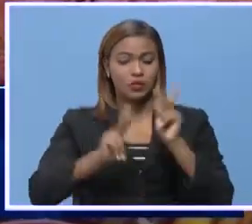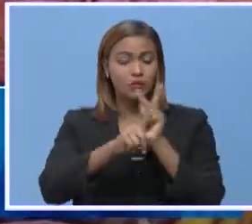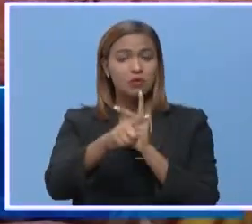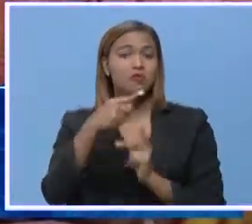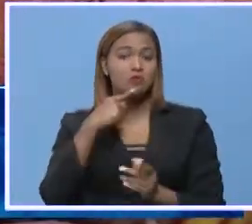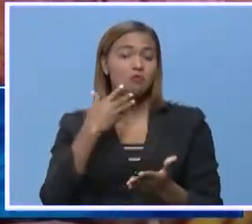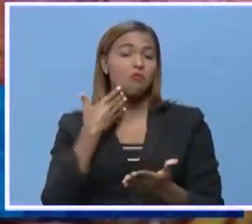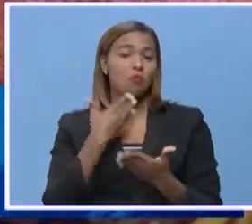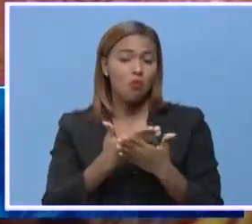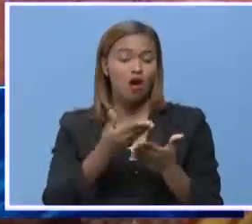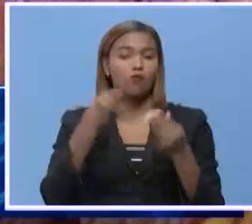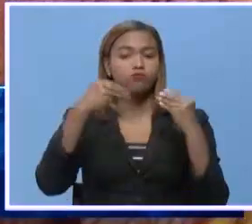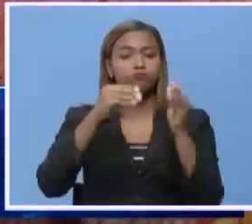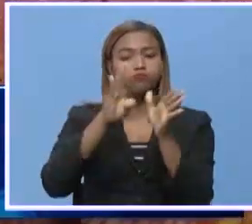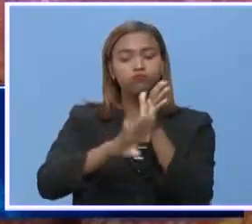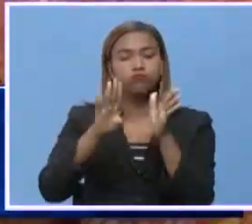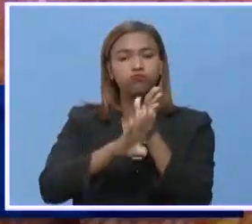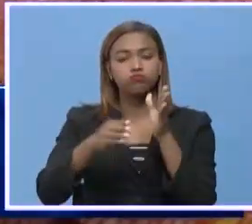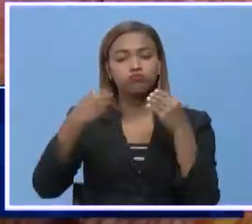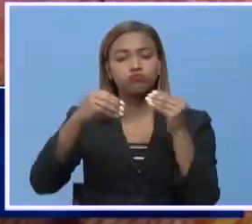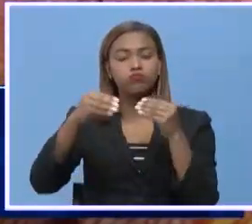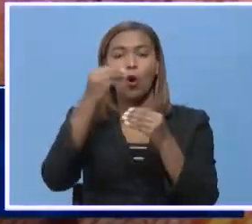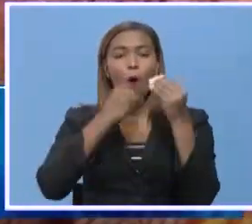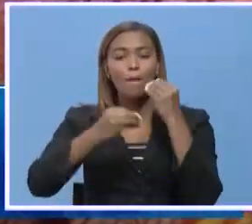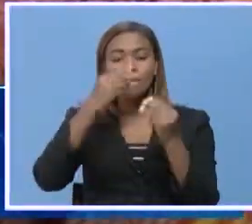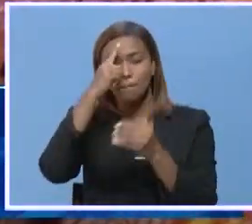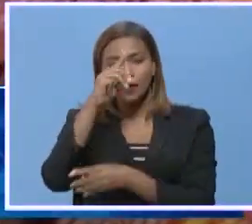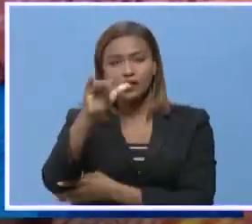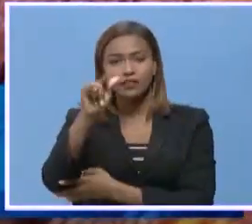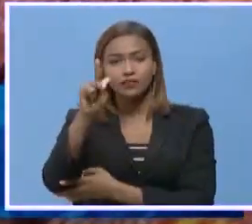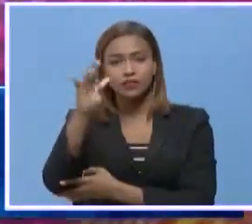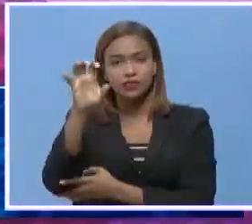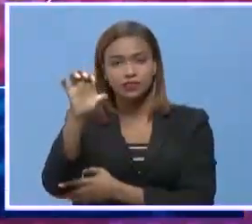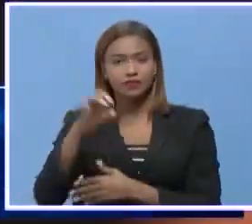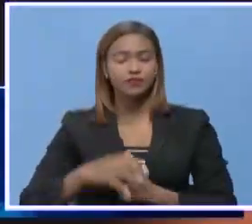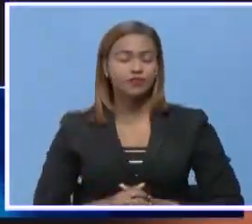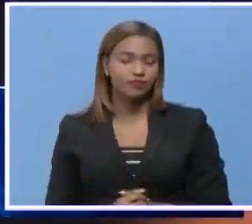Ciudadanos valoran precios bajos de la canasta básica a través del INESPRE.